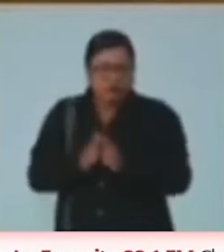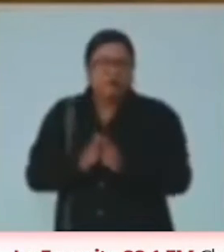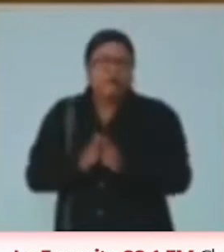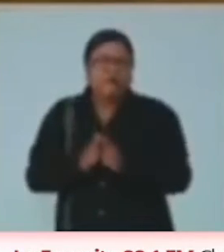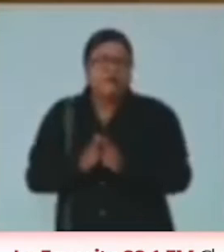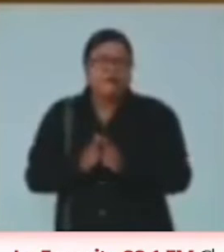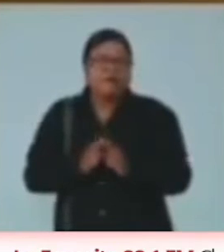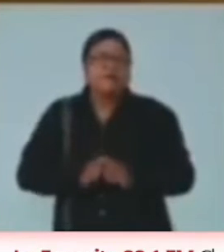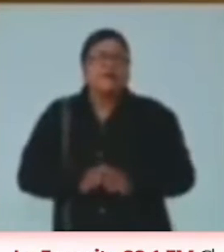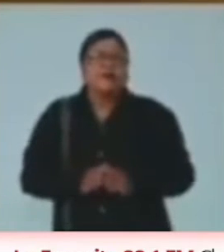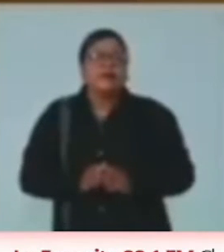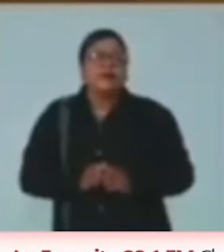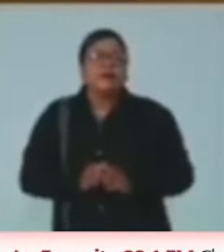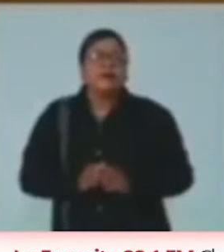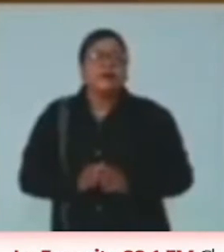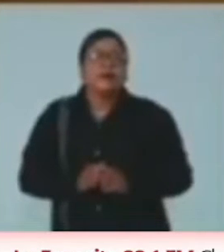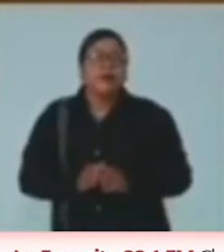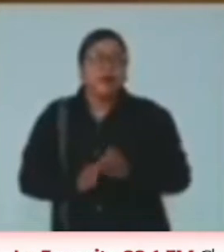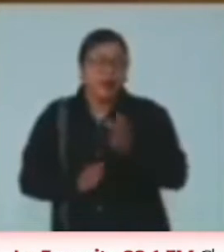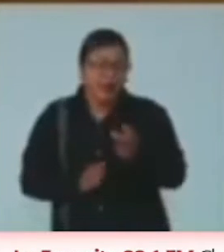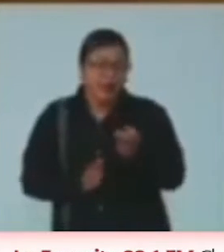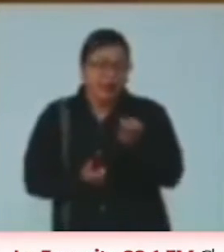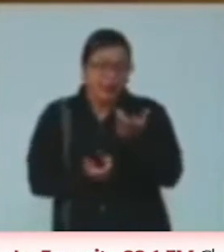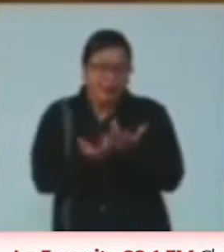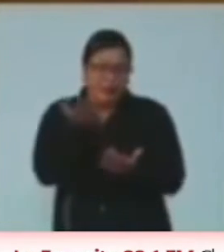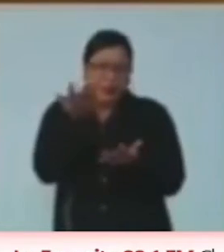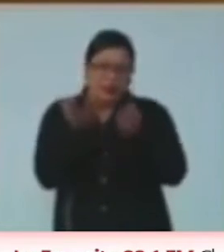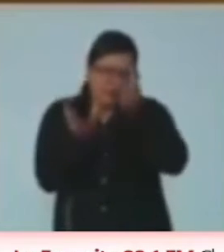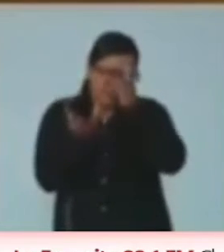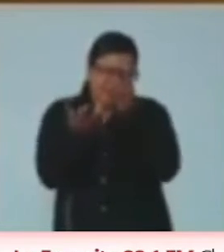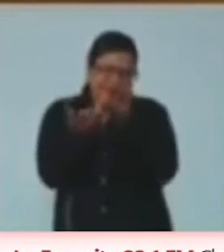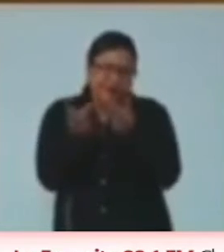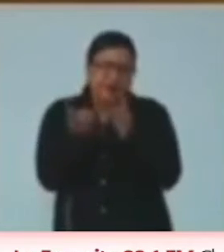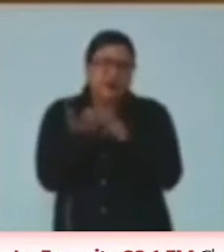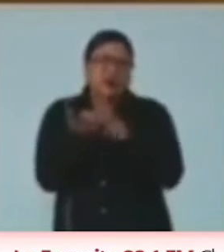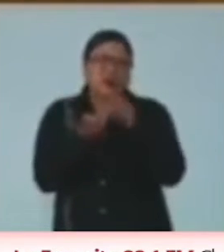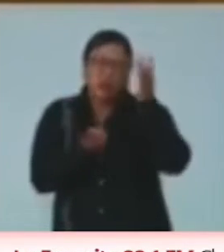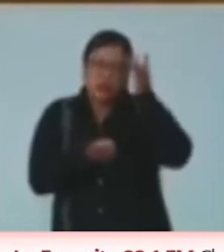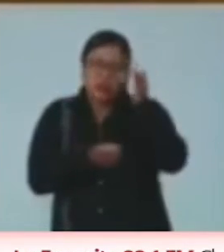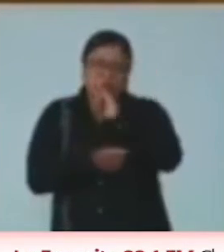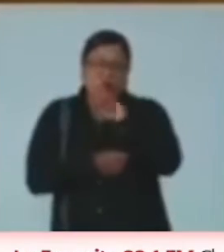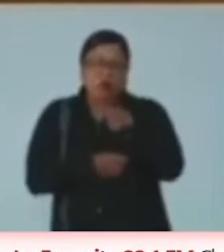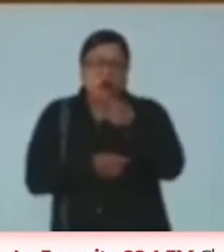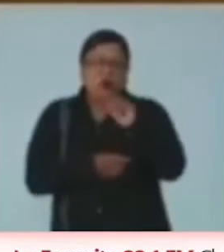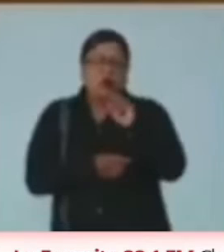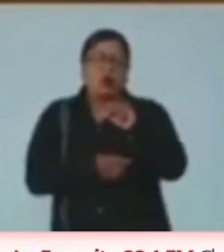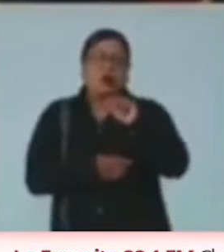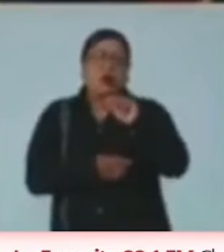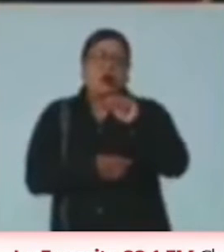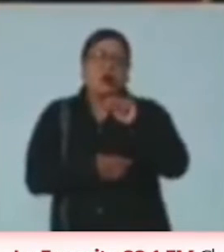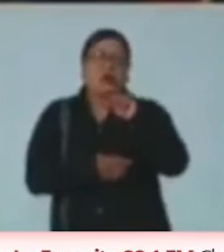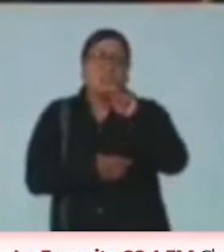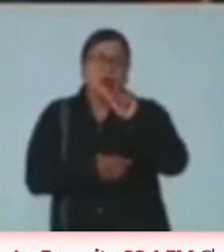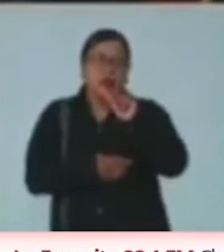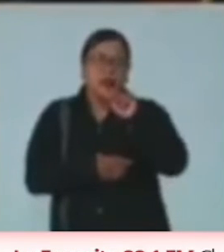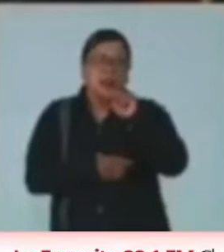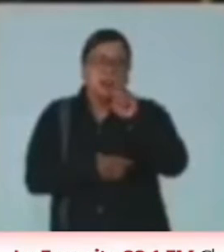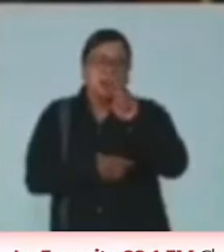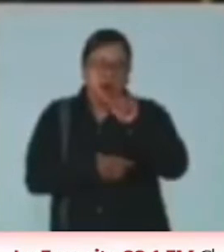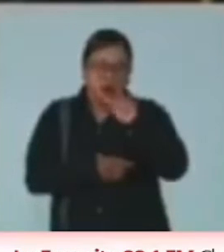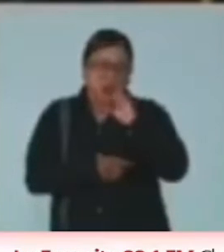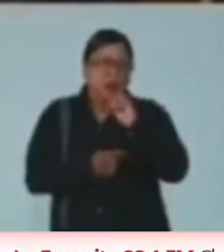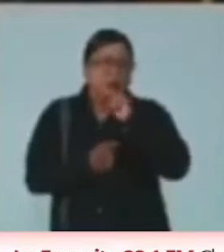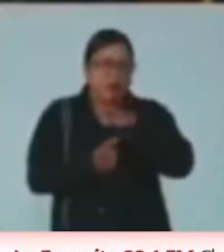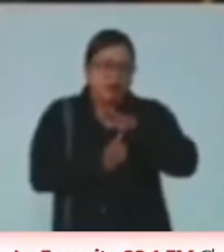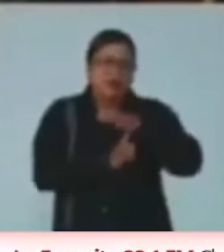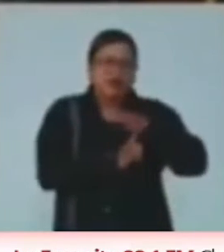fuegos, los incendios en el poblado de San Juan Atatlauca, con una aeronave también,